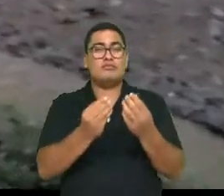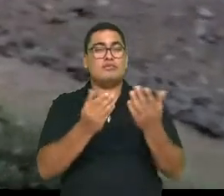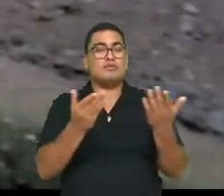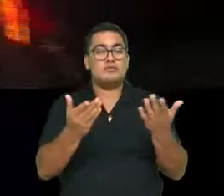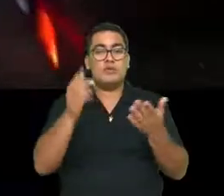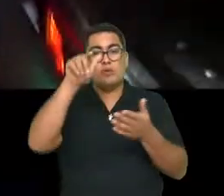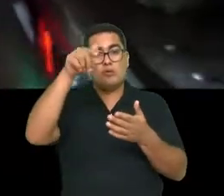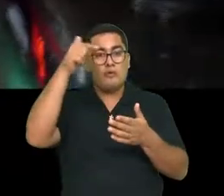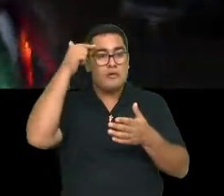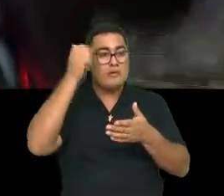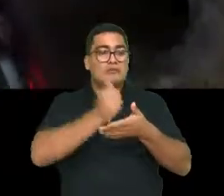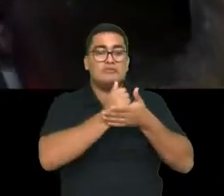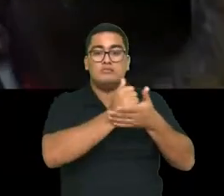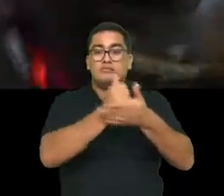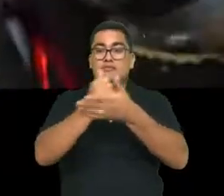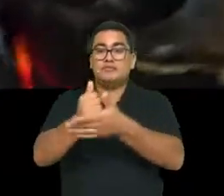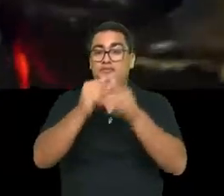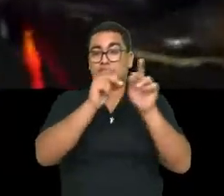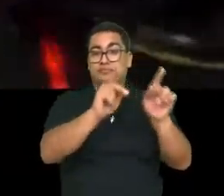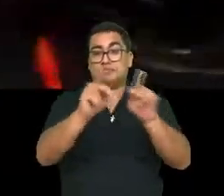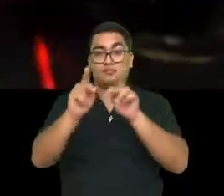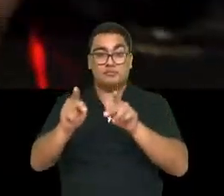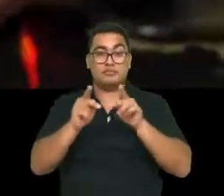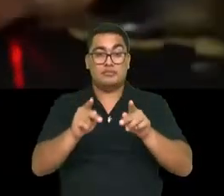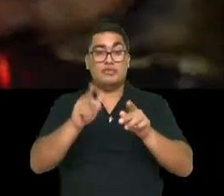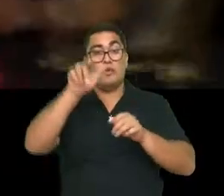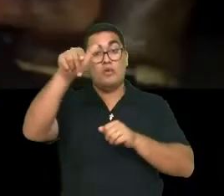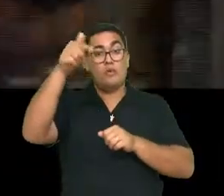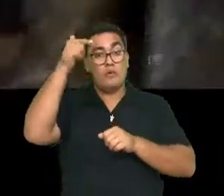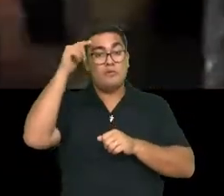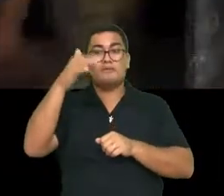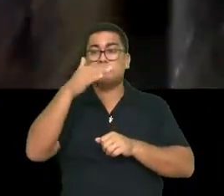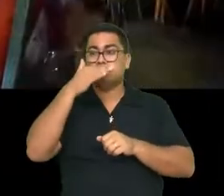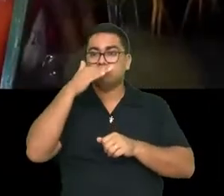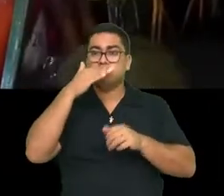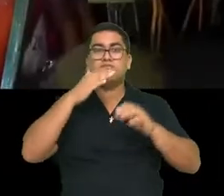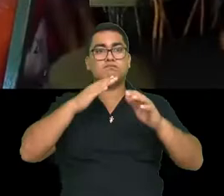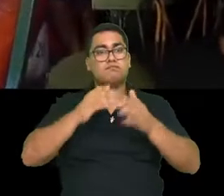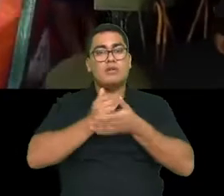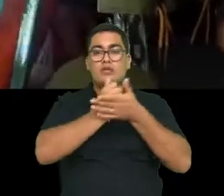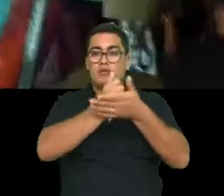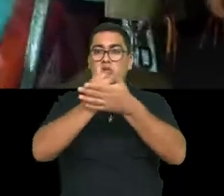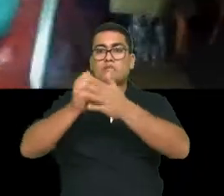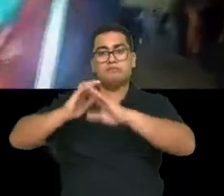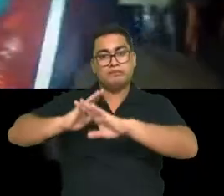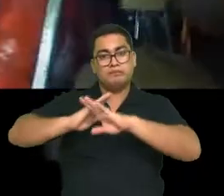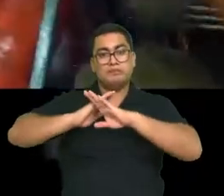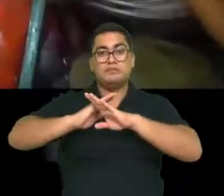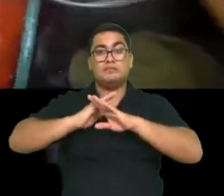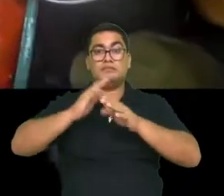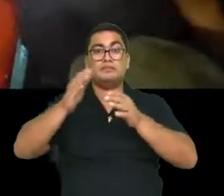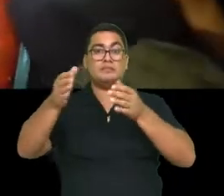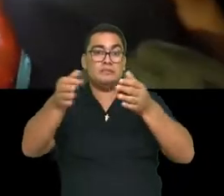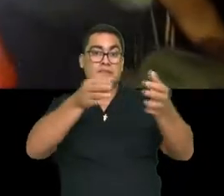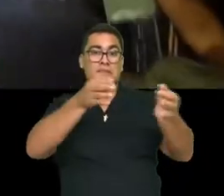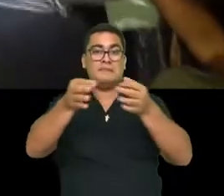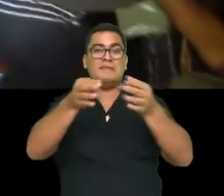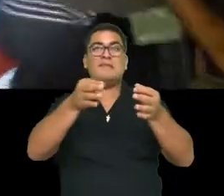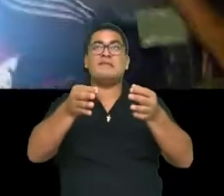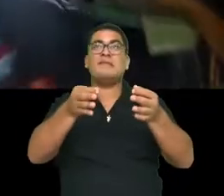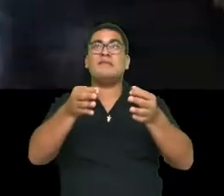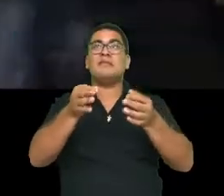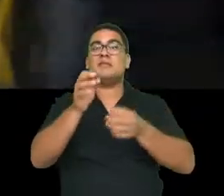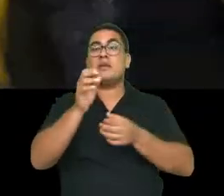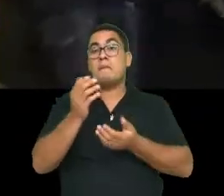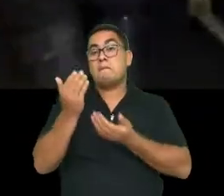del Gobierno de Reconciliación y Unidad Nacional, han resistido estos embates. Tal es el caso del espectacular rescate de